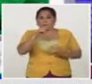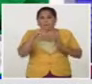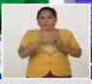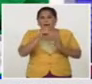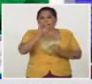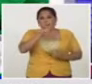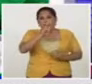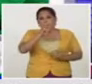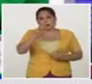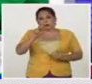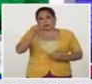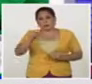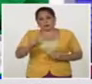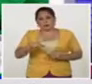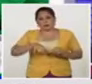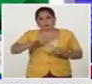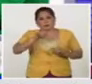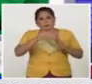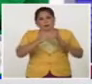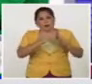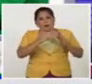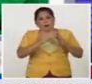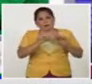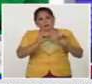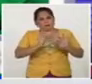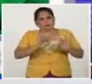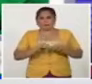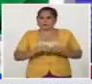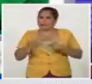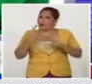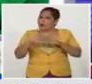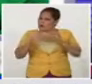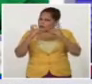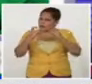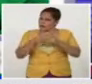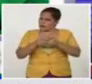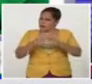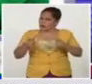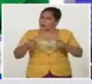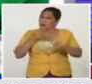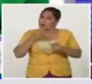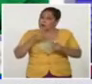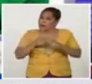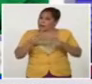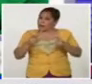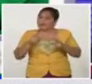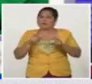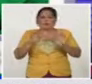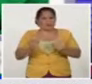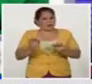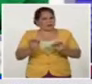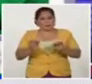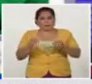altas, una cifra que pudiera en otros momentos decir que es alta, pero que realmente incluso